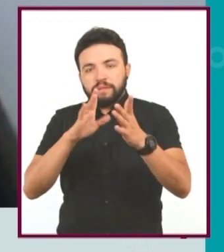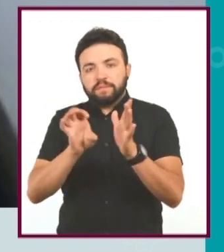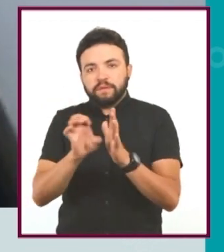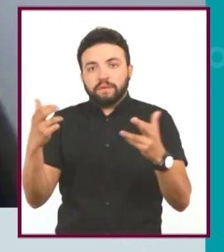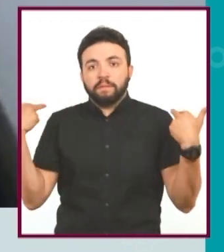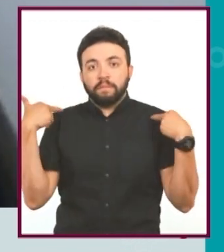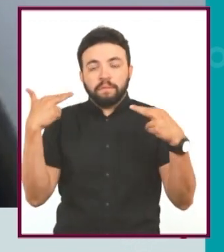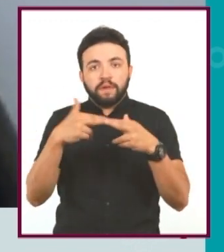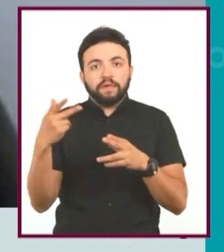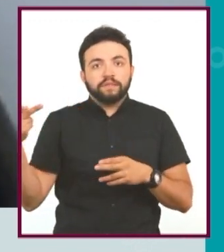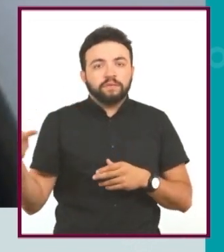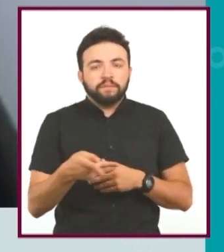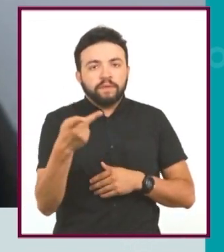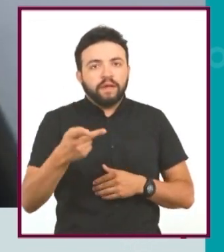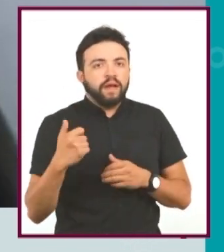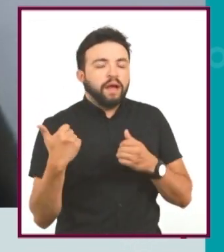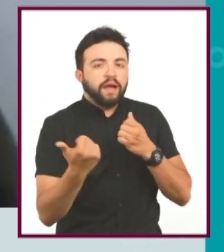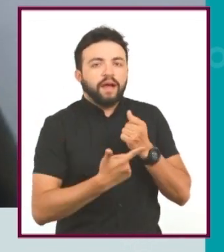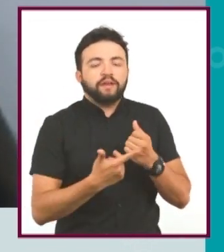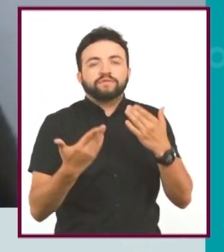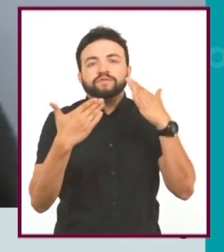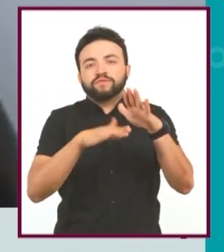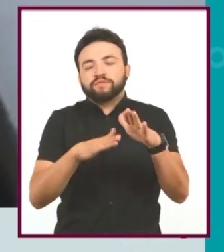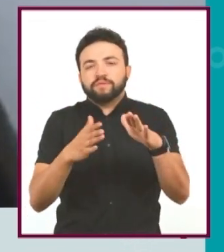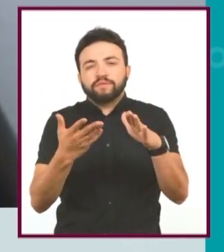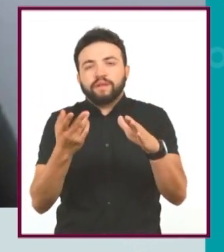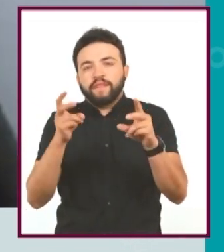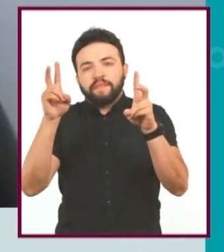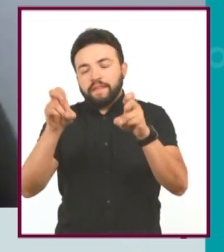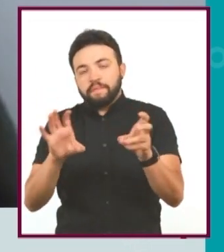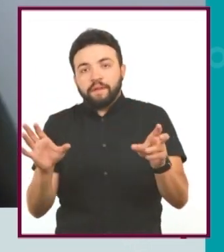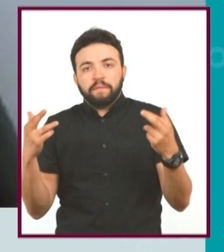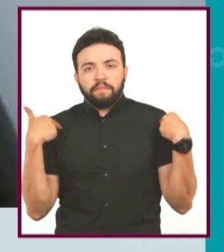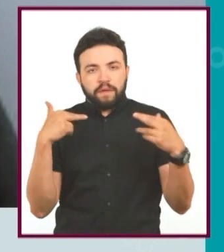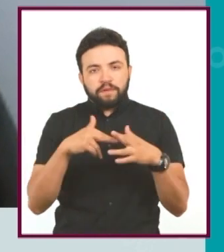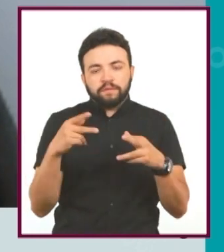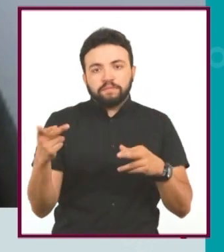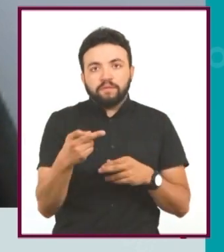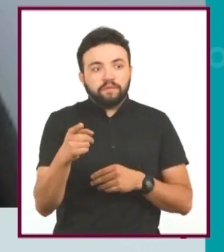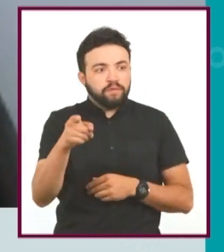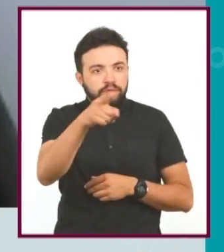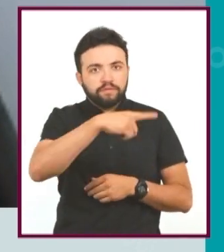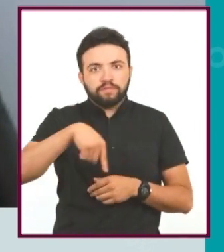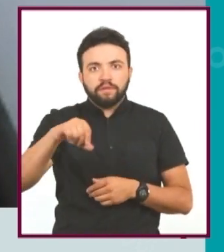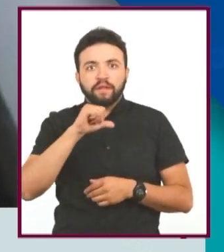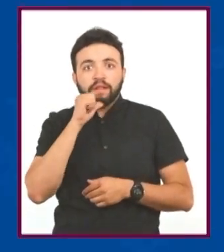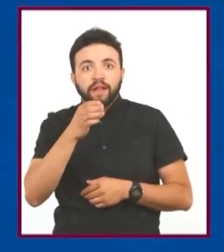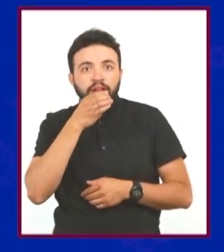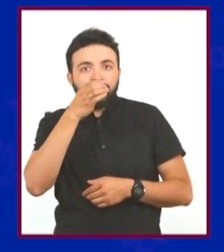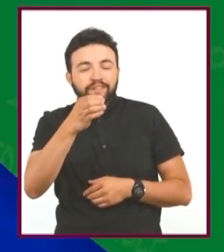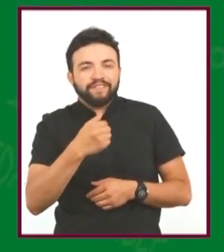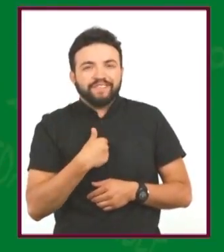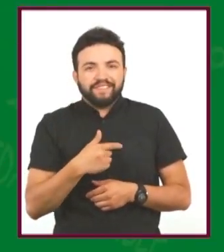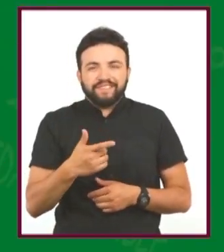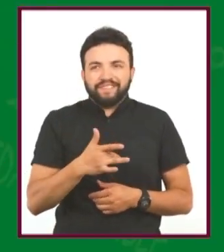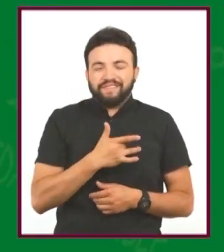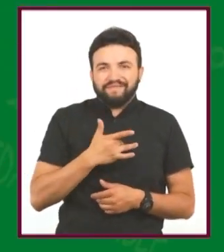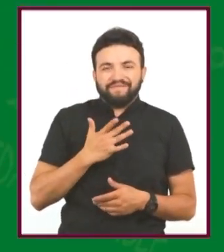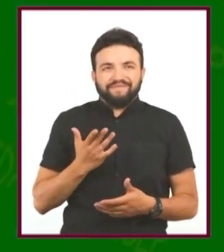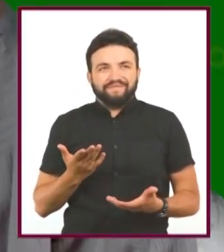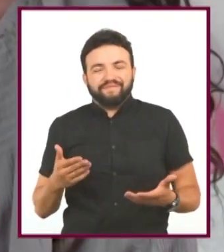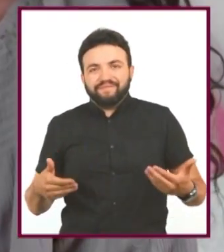maestros nos pregunta algo sobre la clase y nadie contesta y no sé, me siento incómoda.